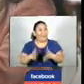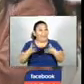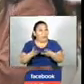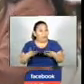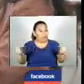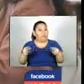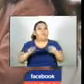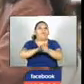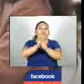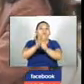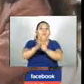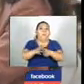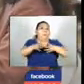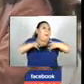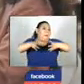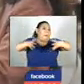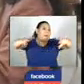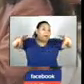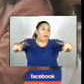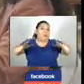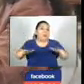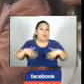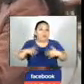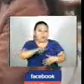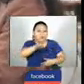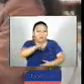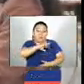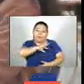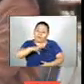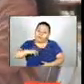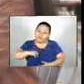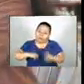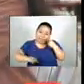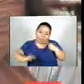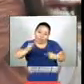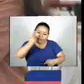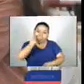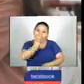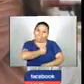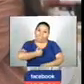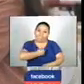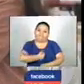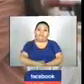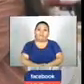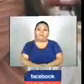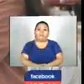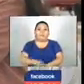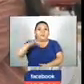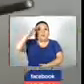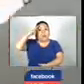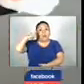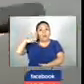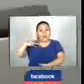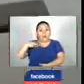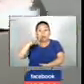se continúen también incrementando y por ende el dolor de muchas familias se continúe pues generando.